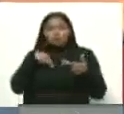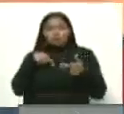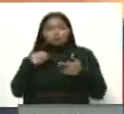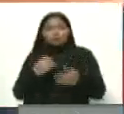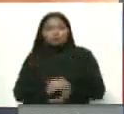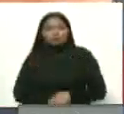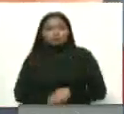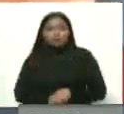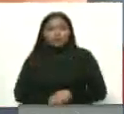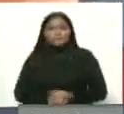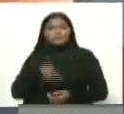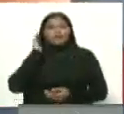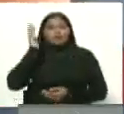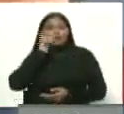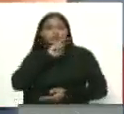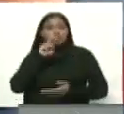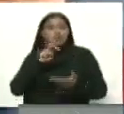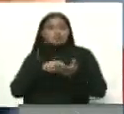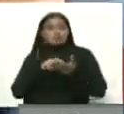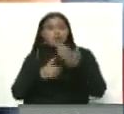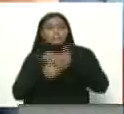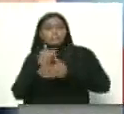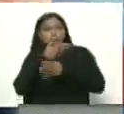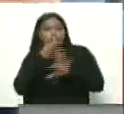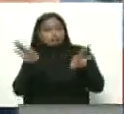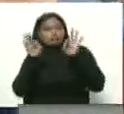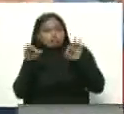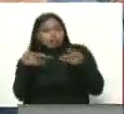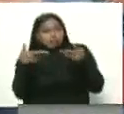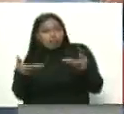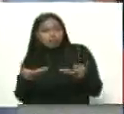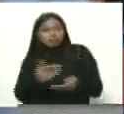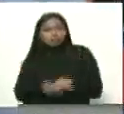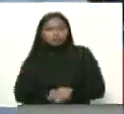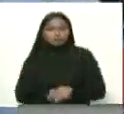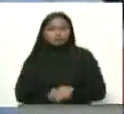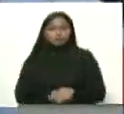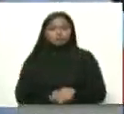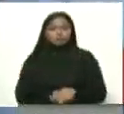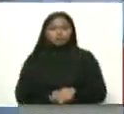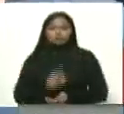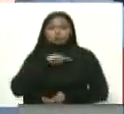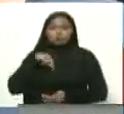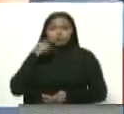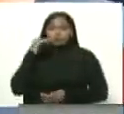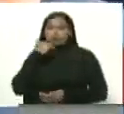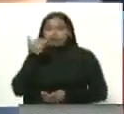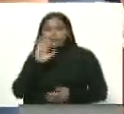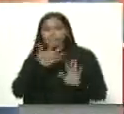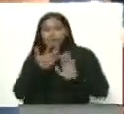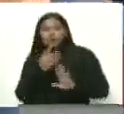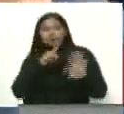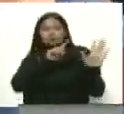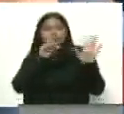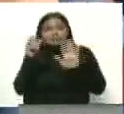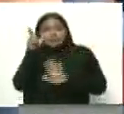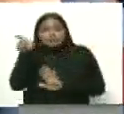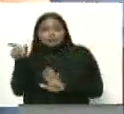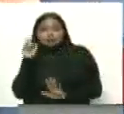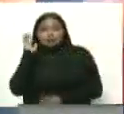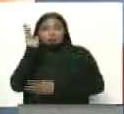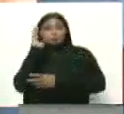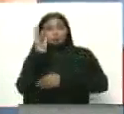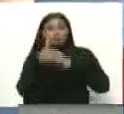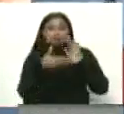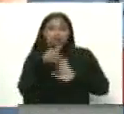es el congreso más exitoso. Hay cerca de 600 ponentes.